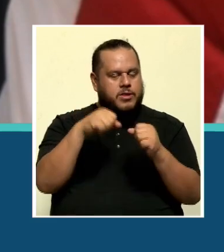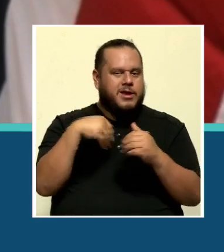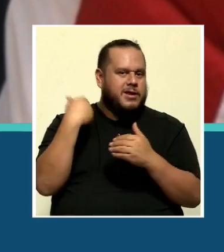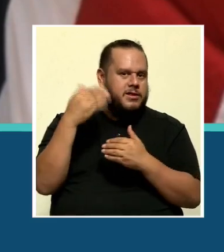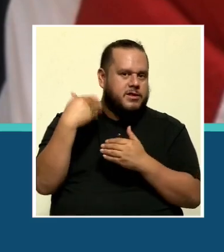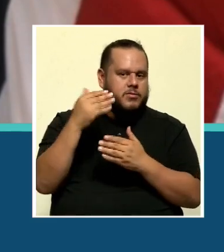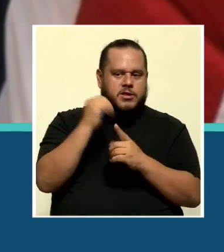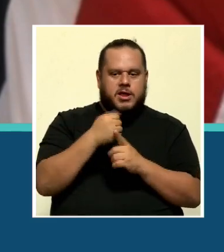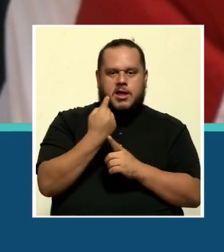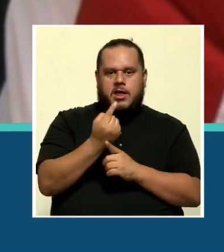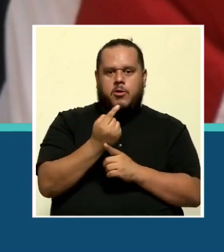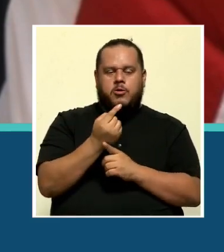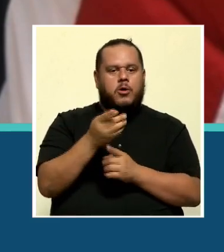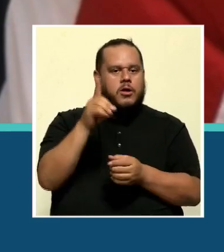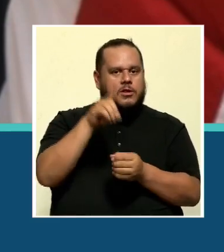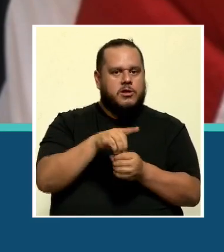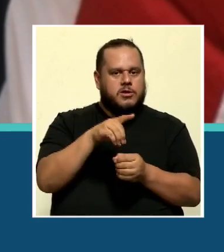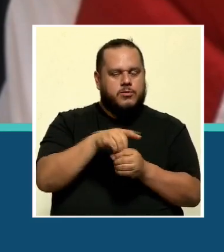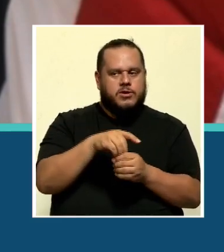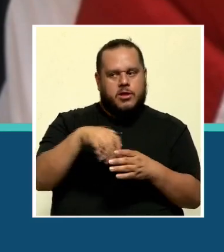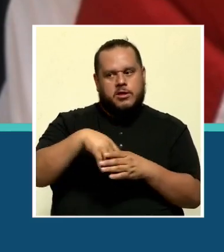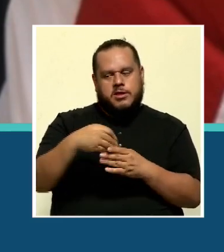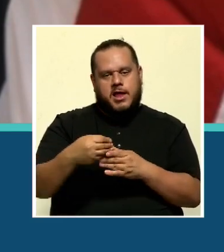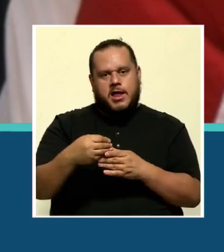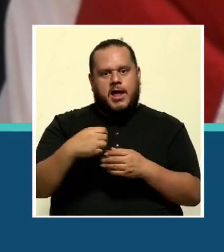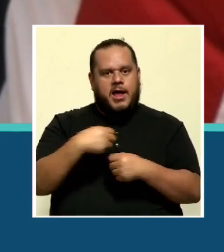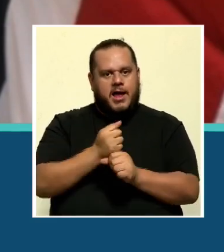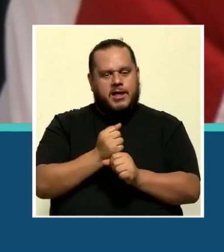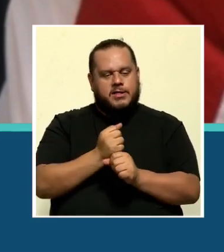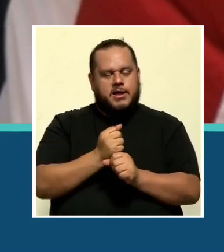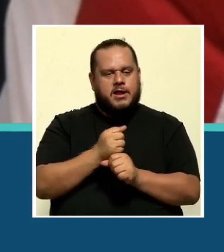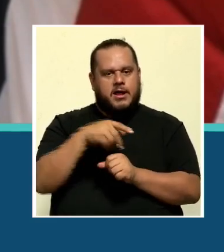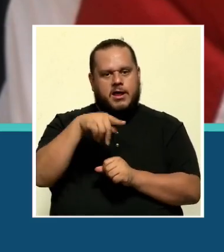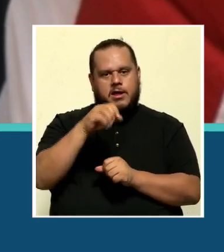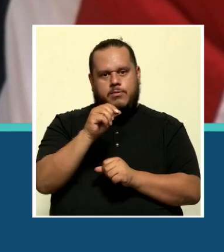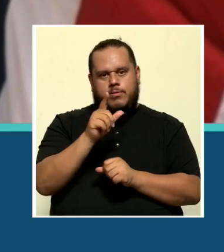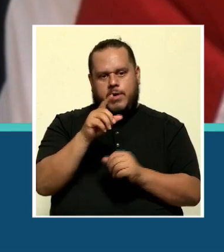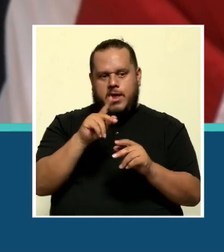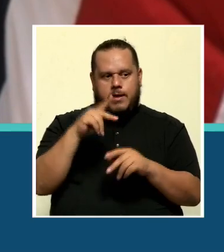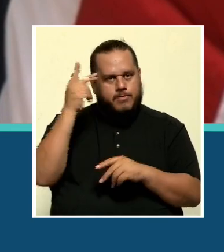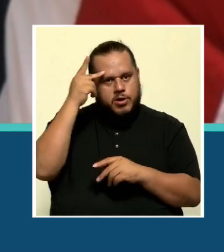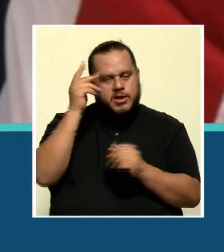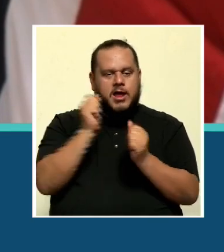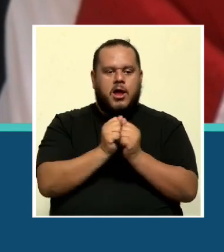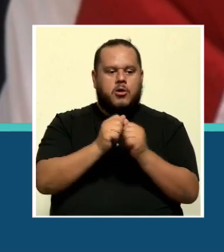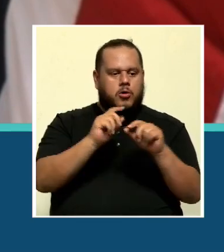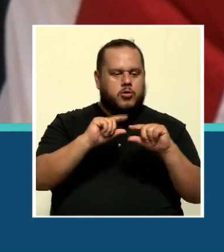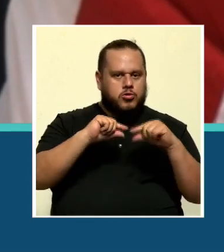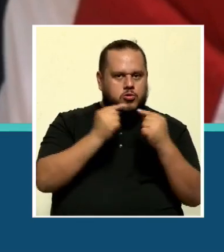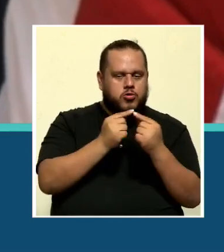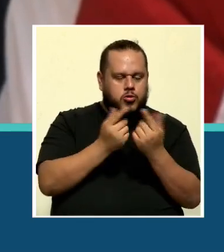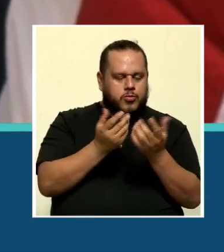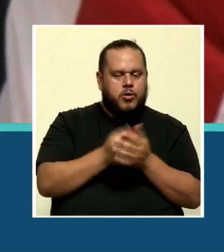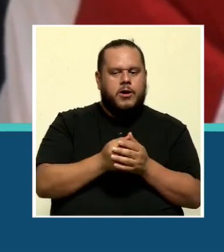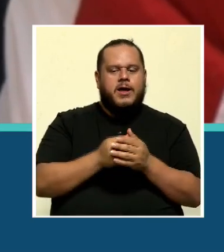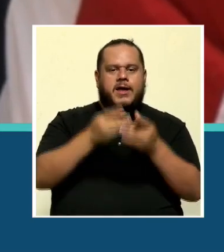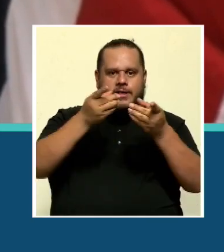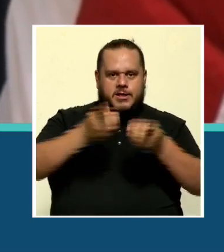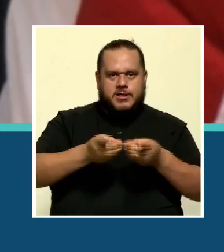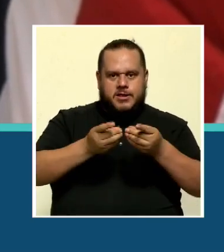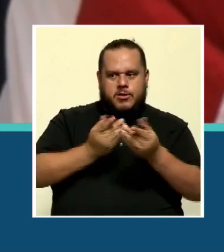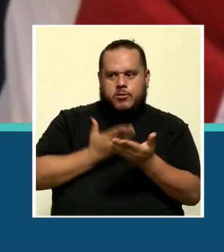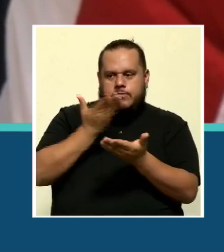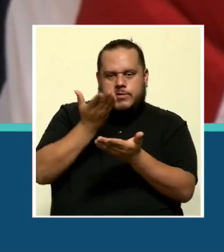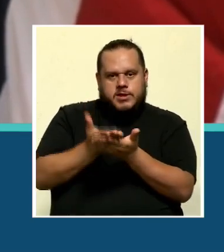luego que cada uno de los diputados salga a hacer pues política o campaña con sus agrupaciones correspondientes, decidió presentar ante el